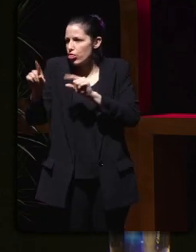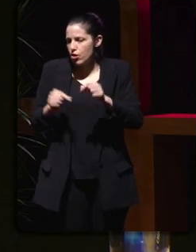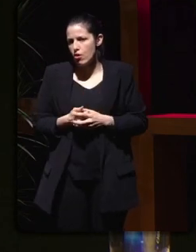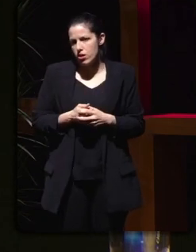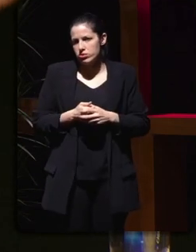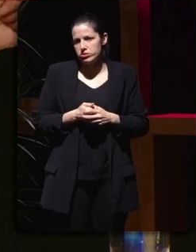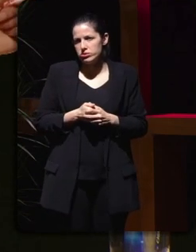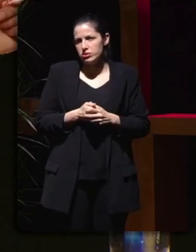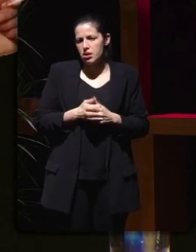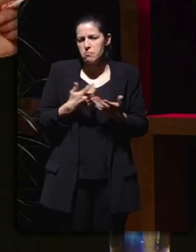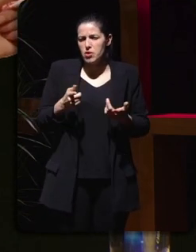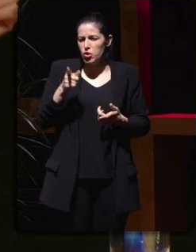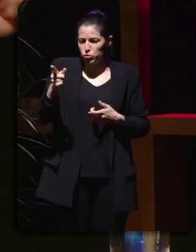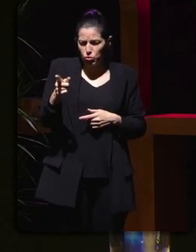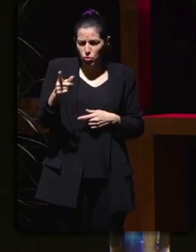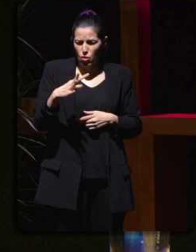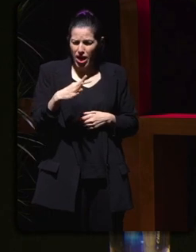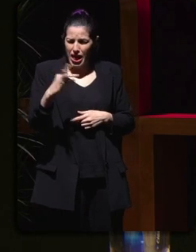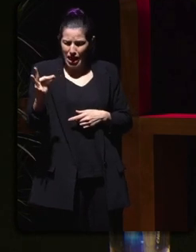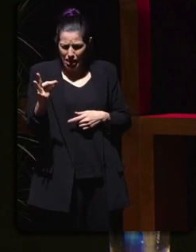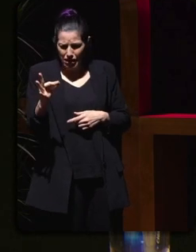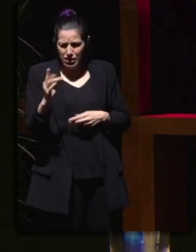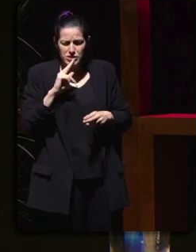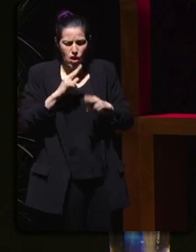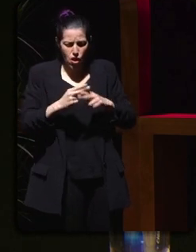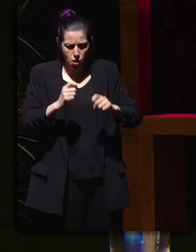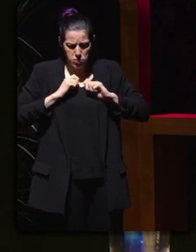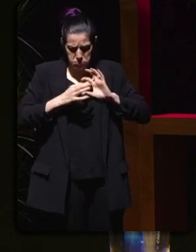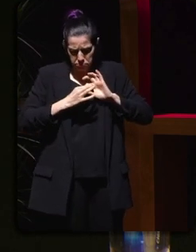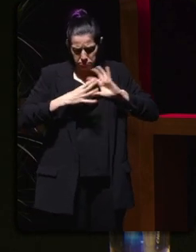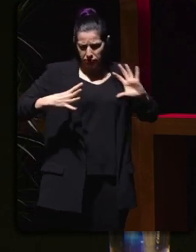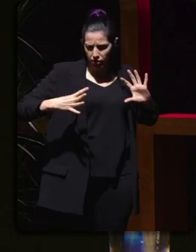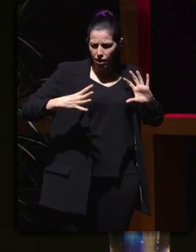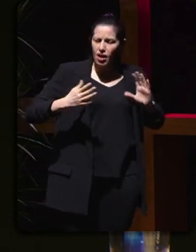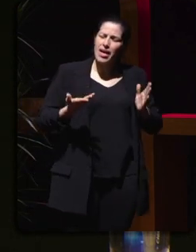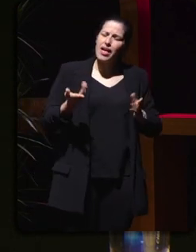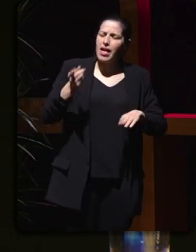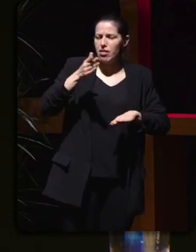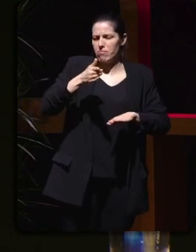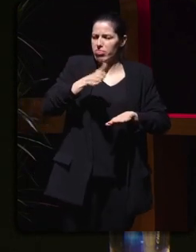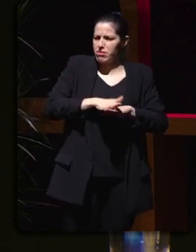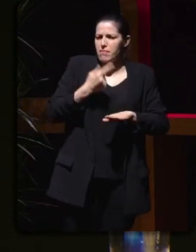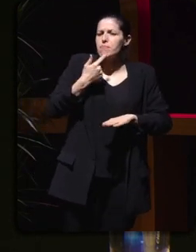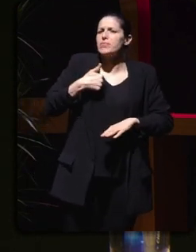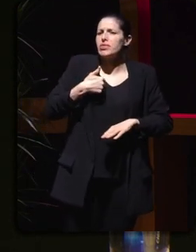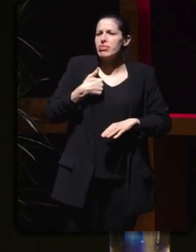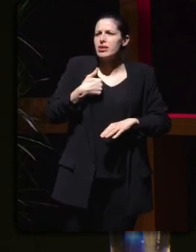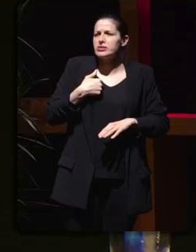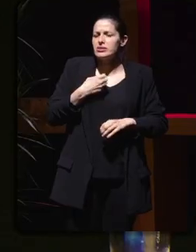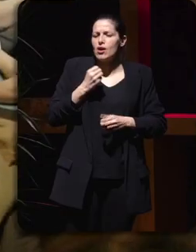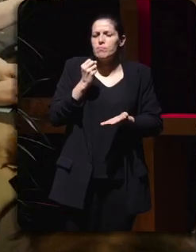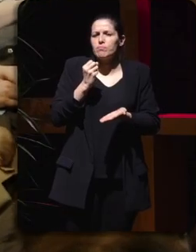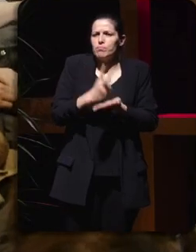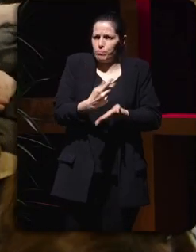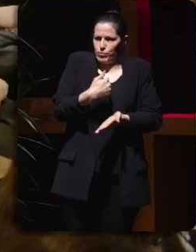no me digas que tú eliges la opción que no me nombra y que encima lo haces por mí bien porque eso ya por ahí pues no cuela en